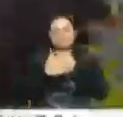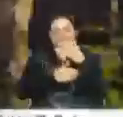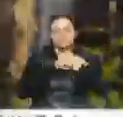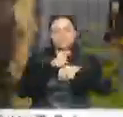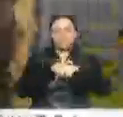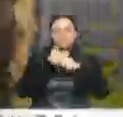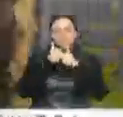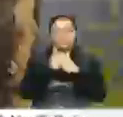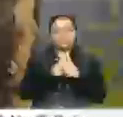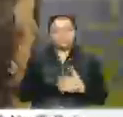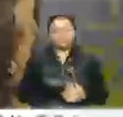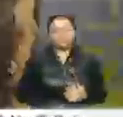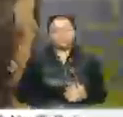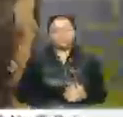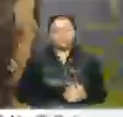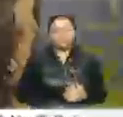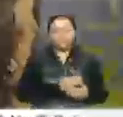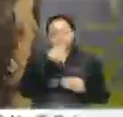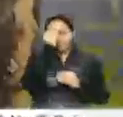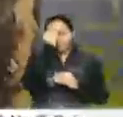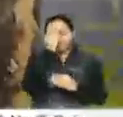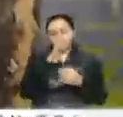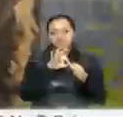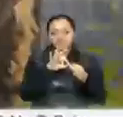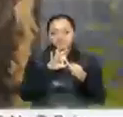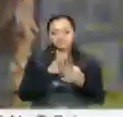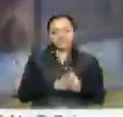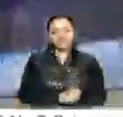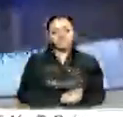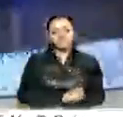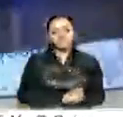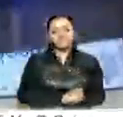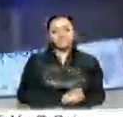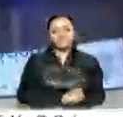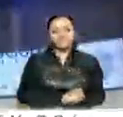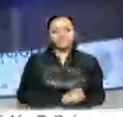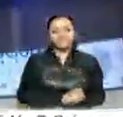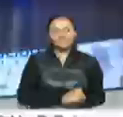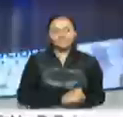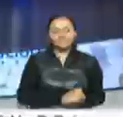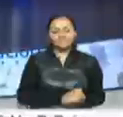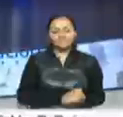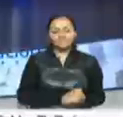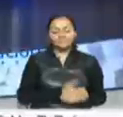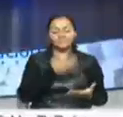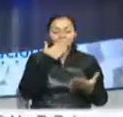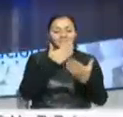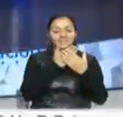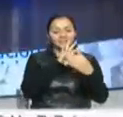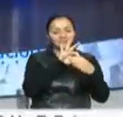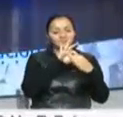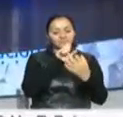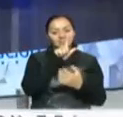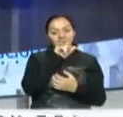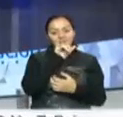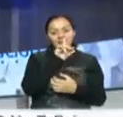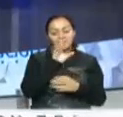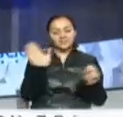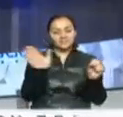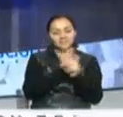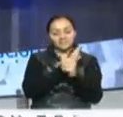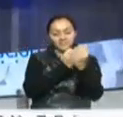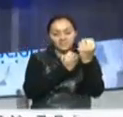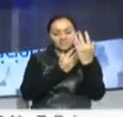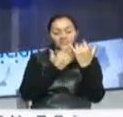Desde Johannesburgo y para TV Ciudadana, Jalil Mohamed. Gracias, Salil, por ese completo